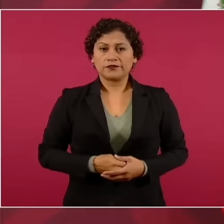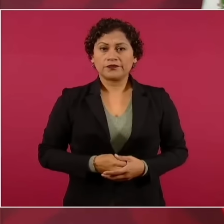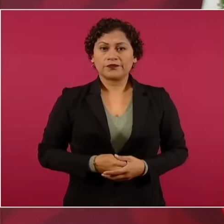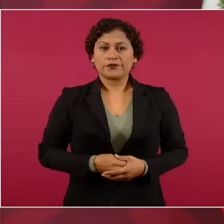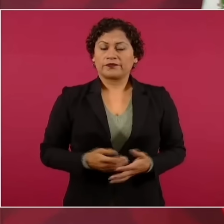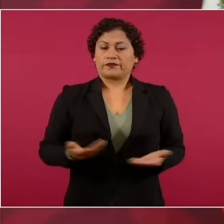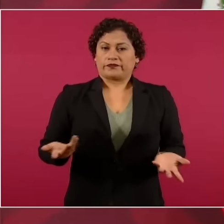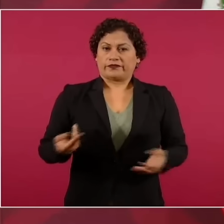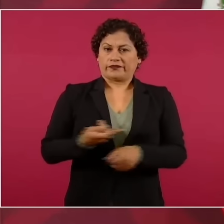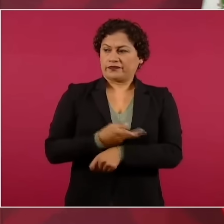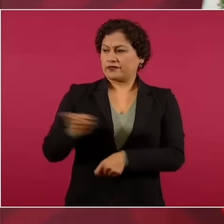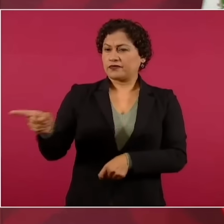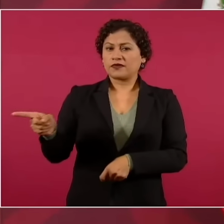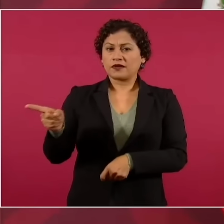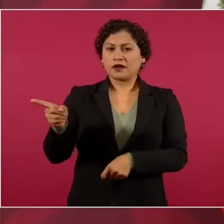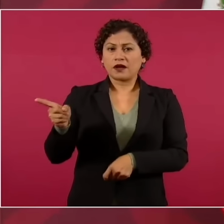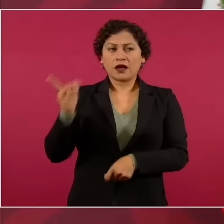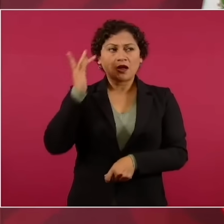como adorno,